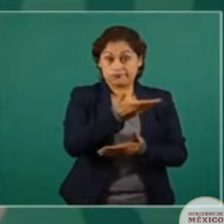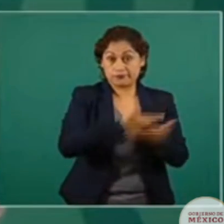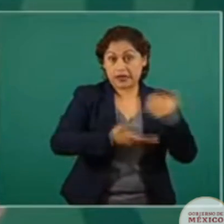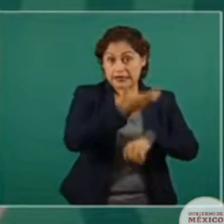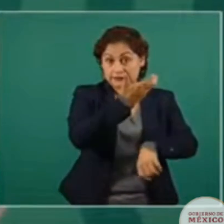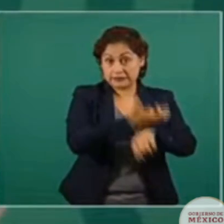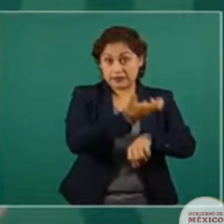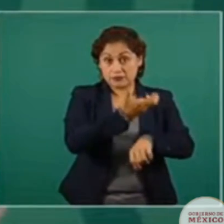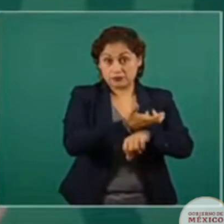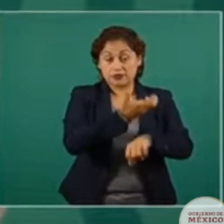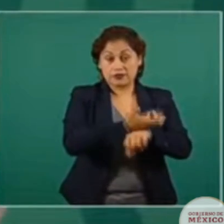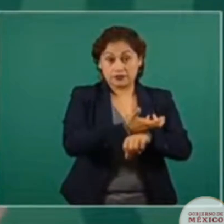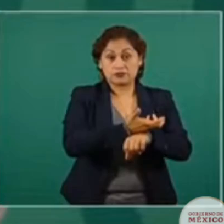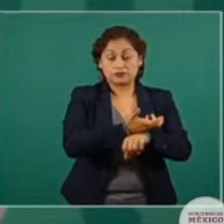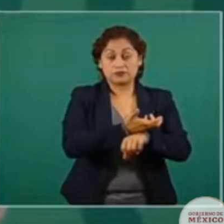es México.